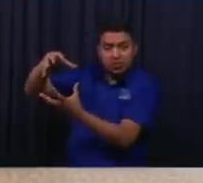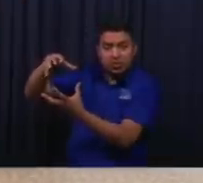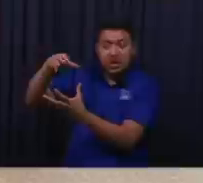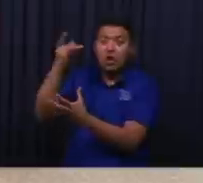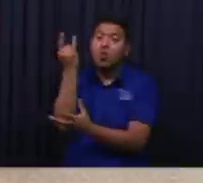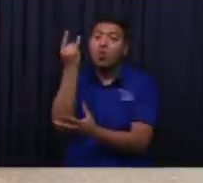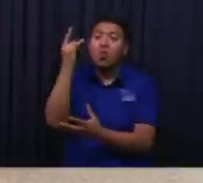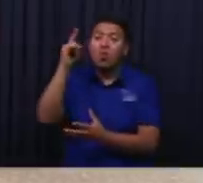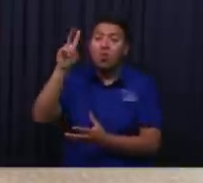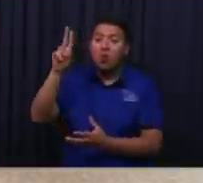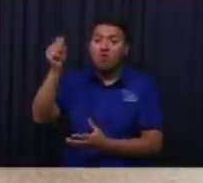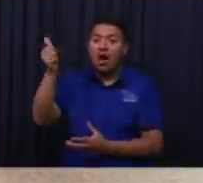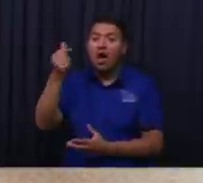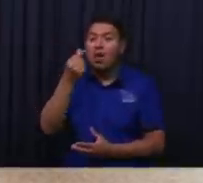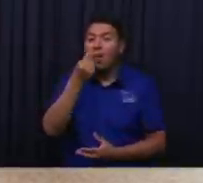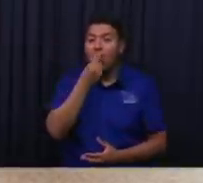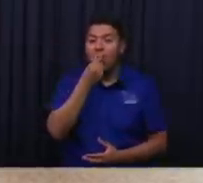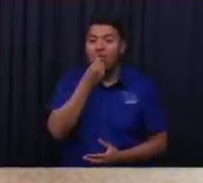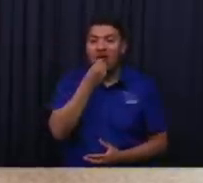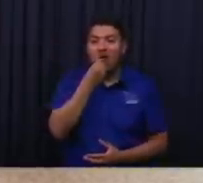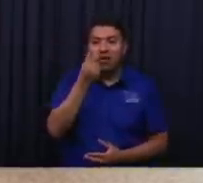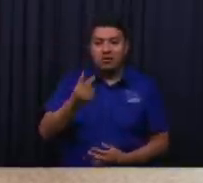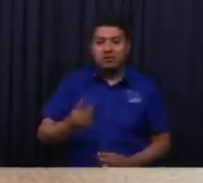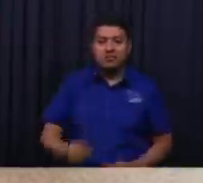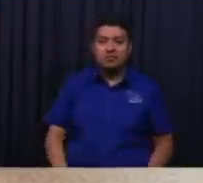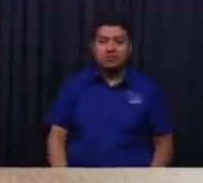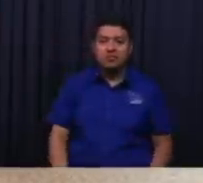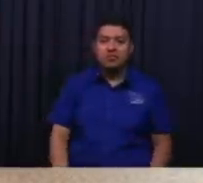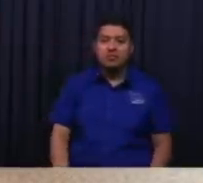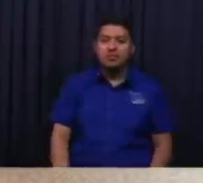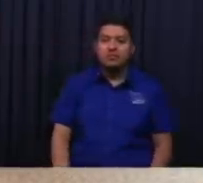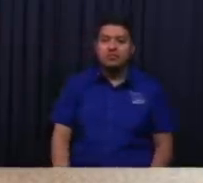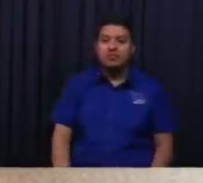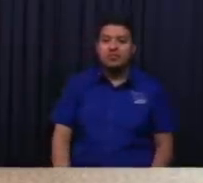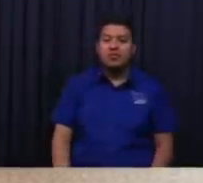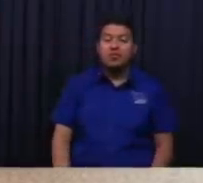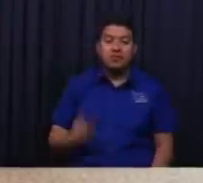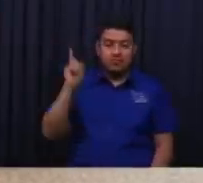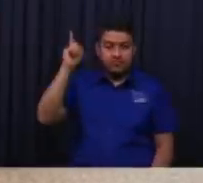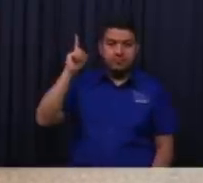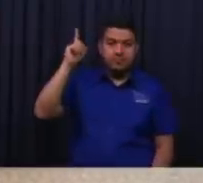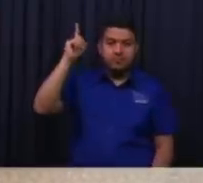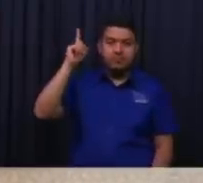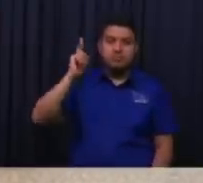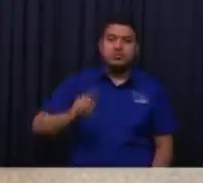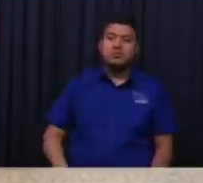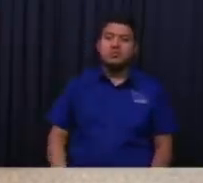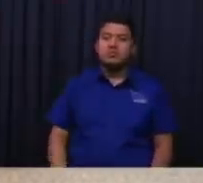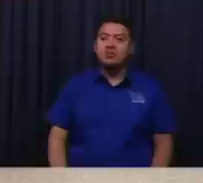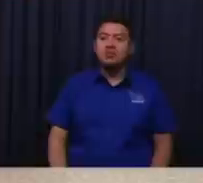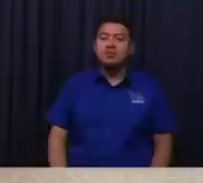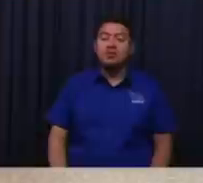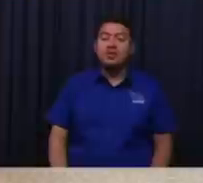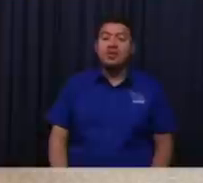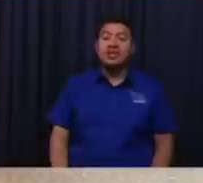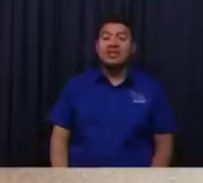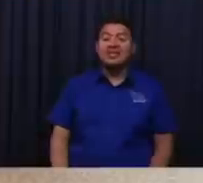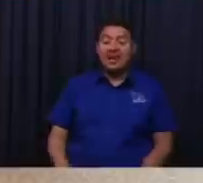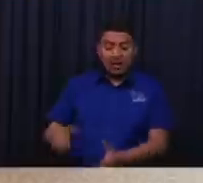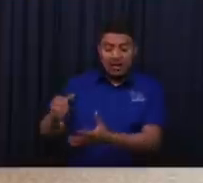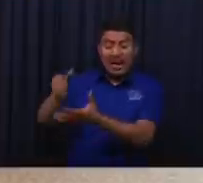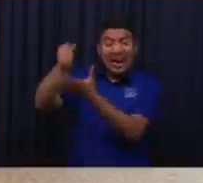la procedencia de ese vino. Esos racimos proceden de la